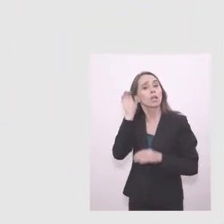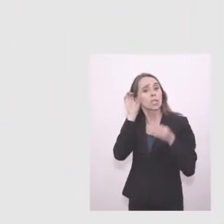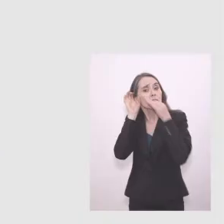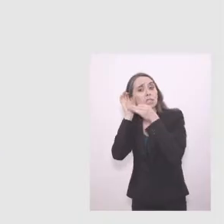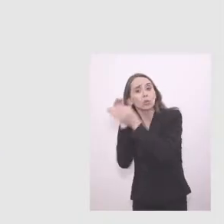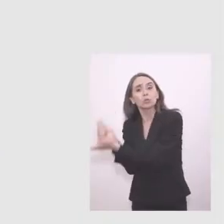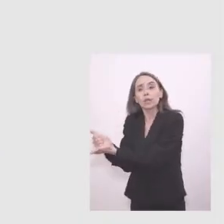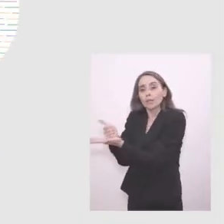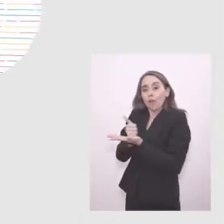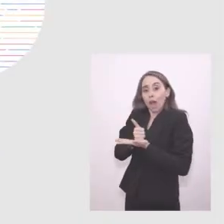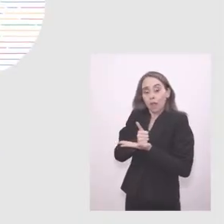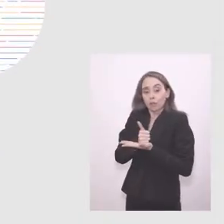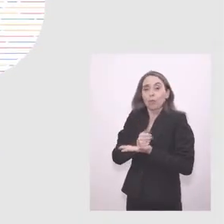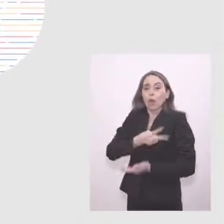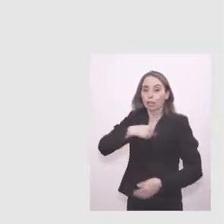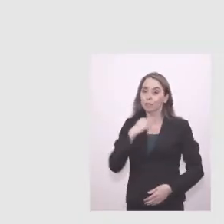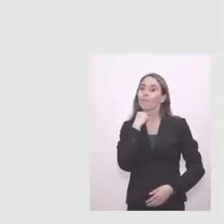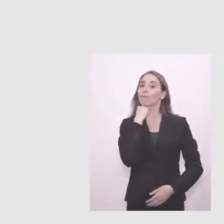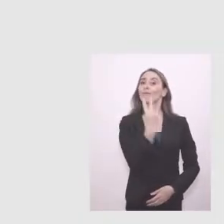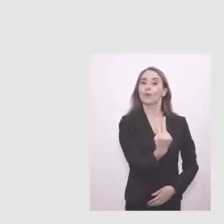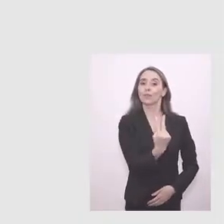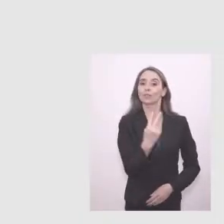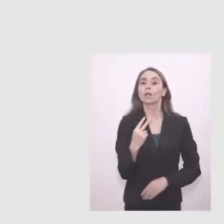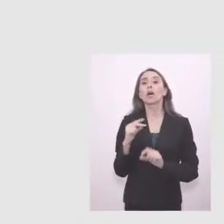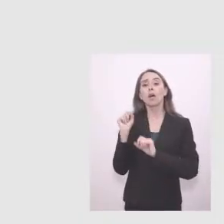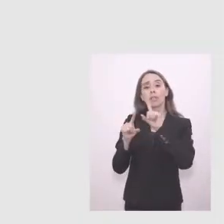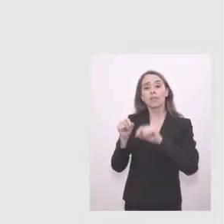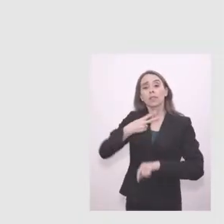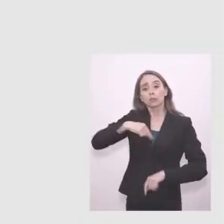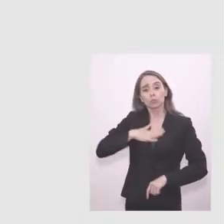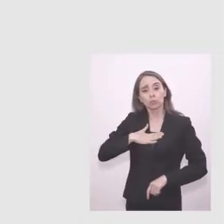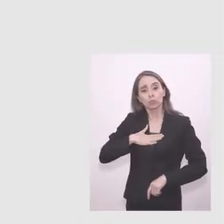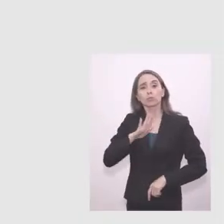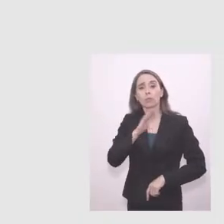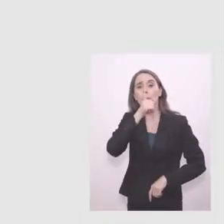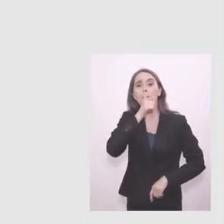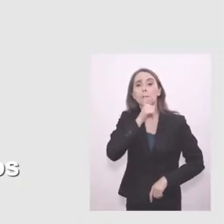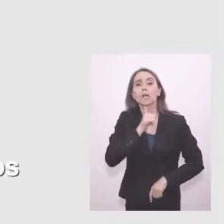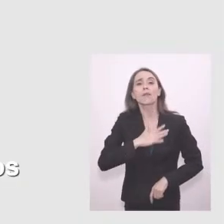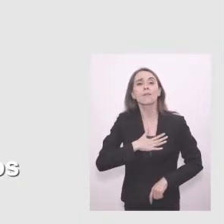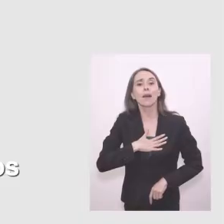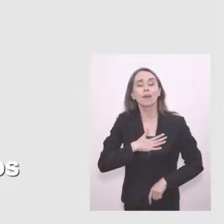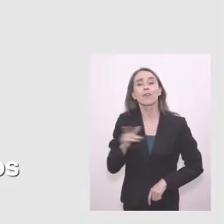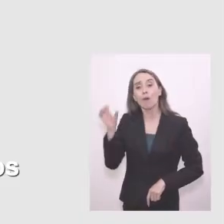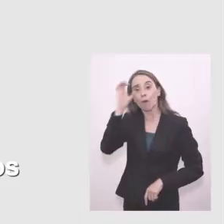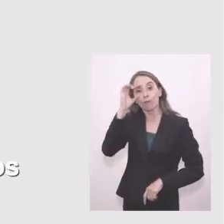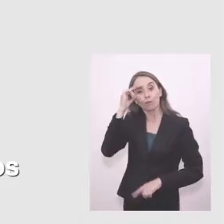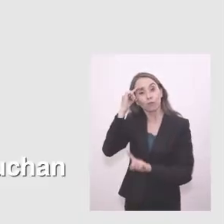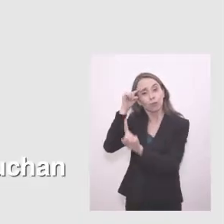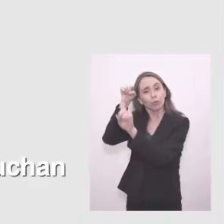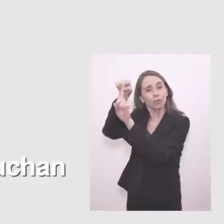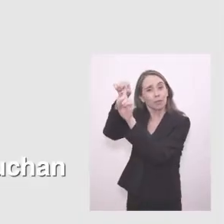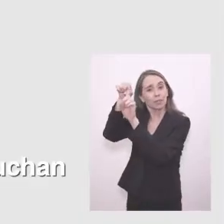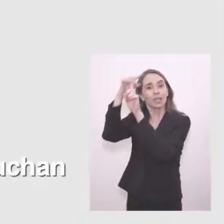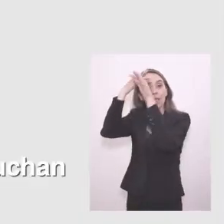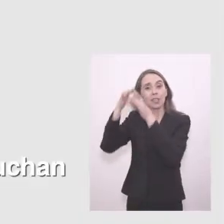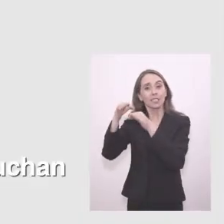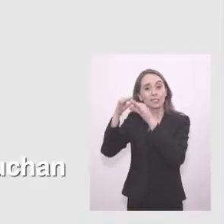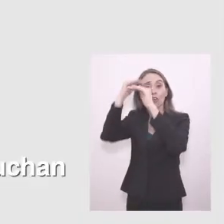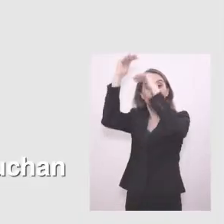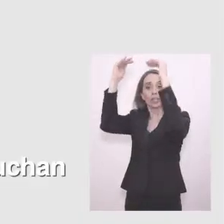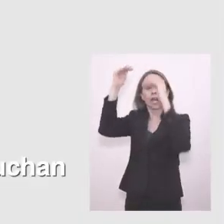y ayuda a alzar la voz. Quien defiende nuestra privacidad. Quien busca que las decisiones de los adultos sobre nuestras